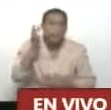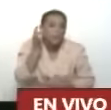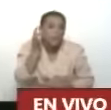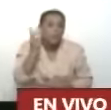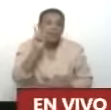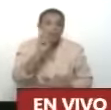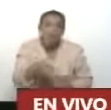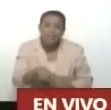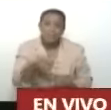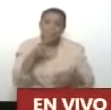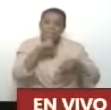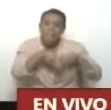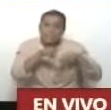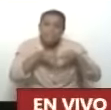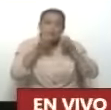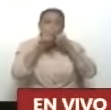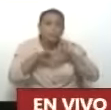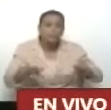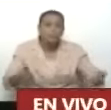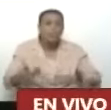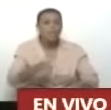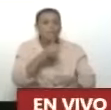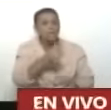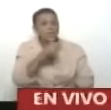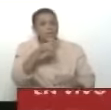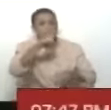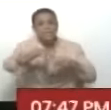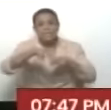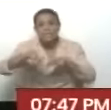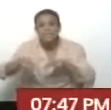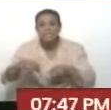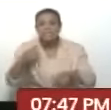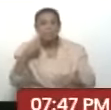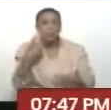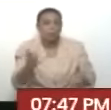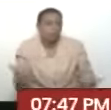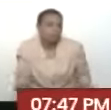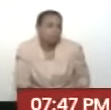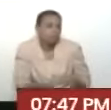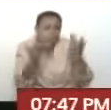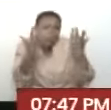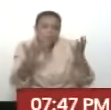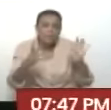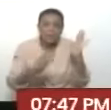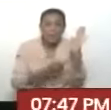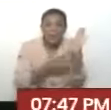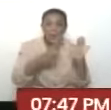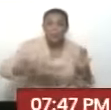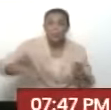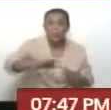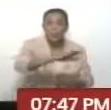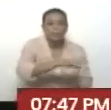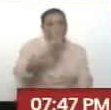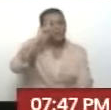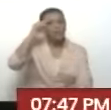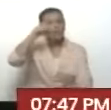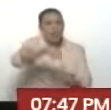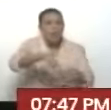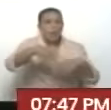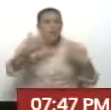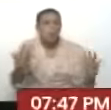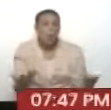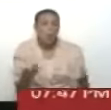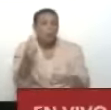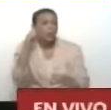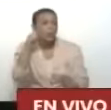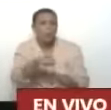también, y de llevar la voz de niñas y niños que estamos impulsando dentro de las parroquias. La finalidad de este proyecto tiene mucho